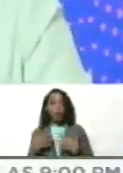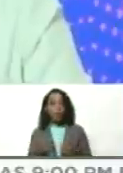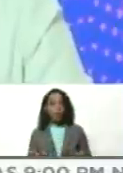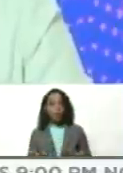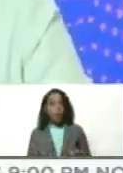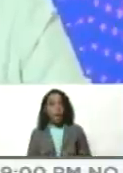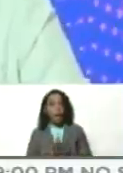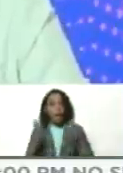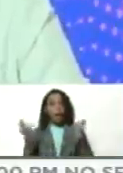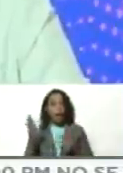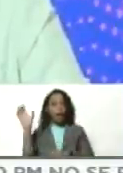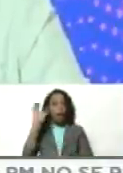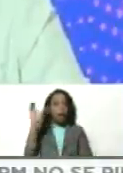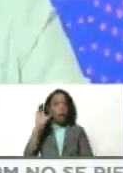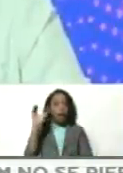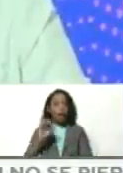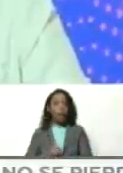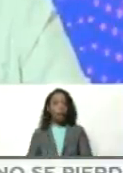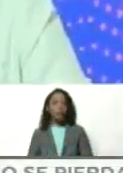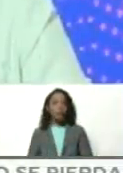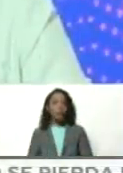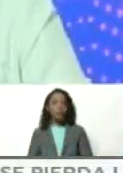la Gran Caracas,